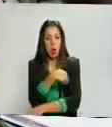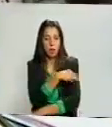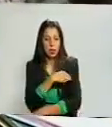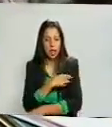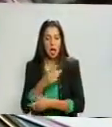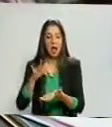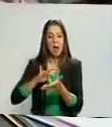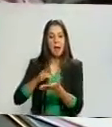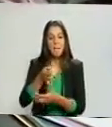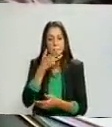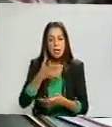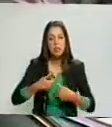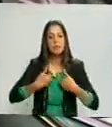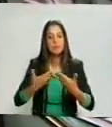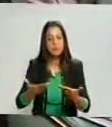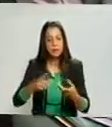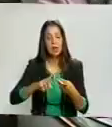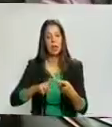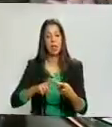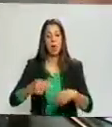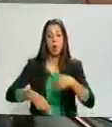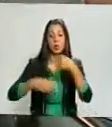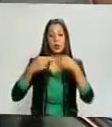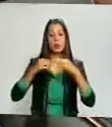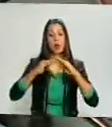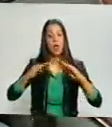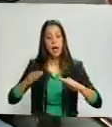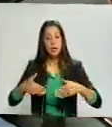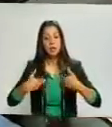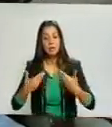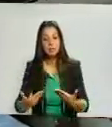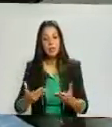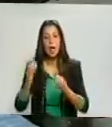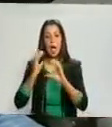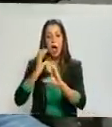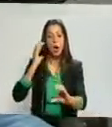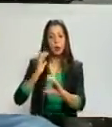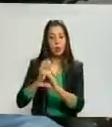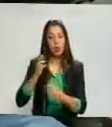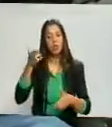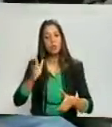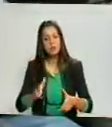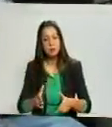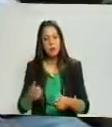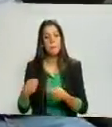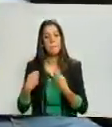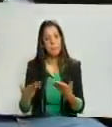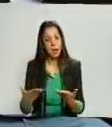vivienda, en educación, en transporte.